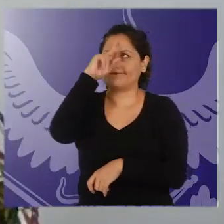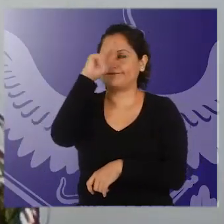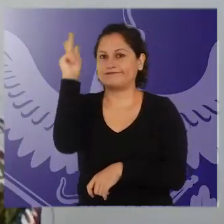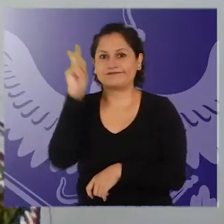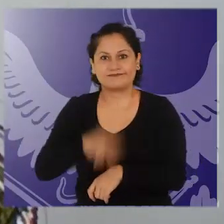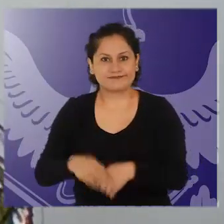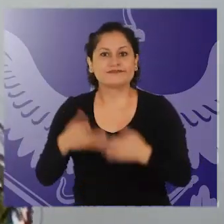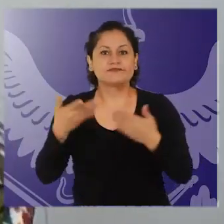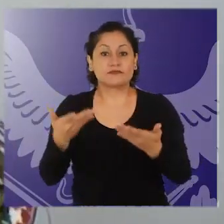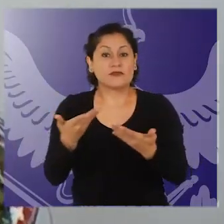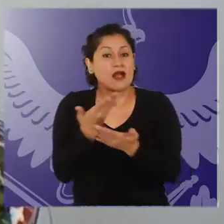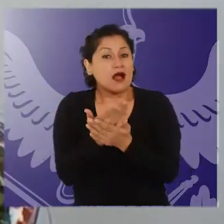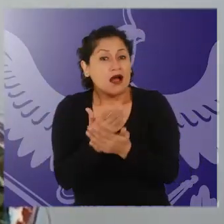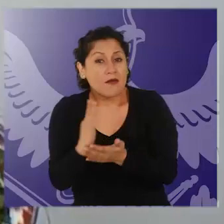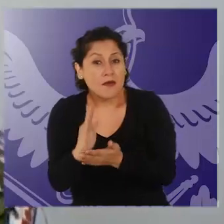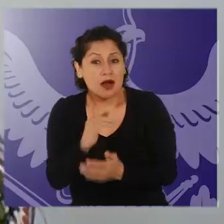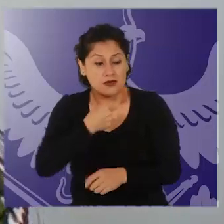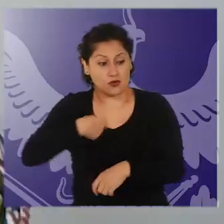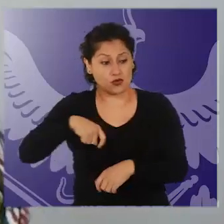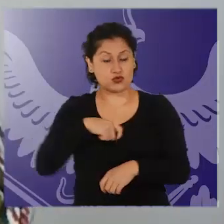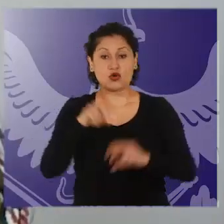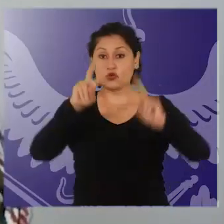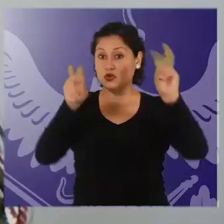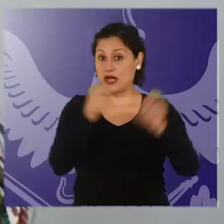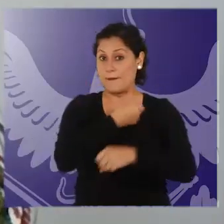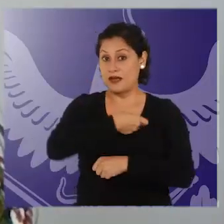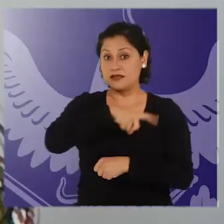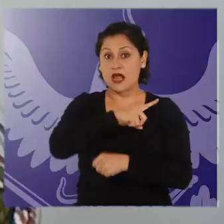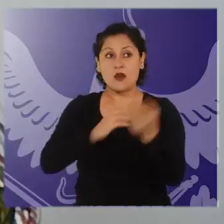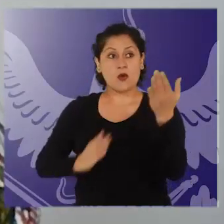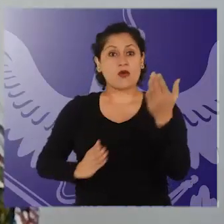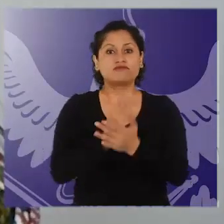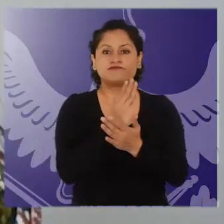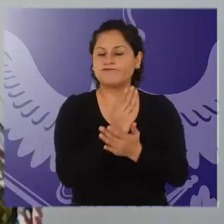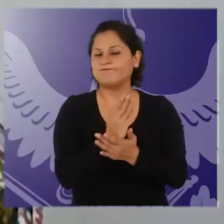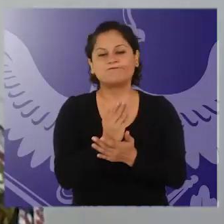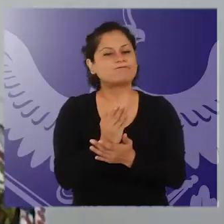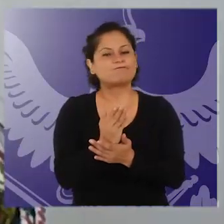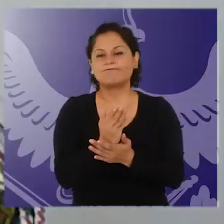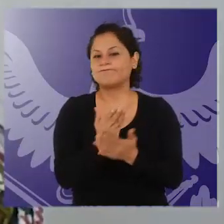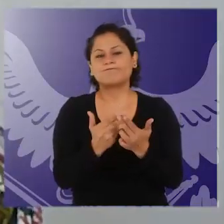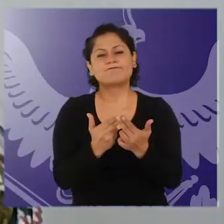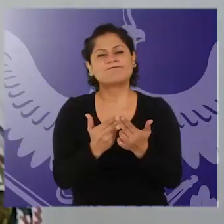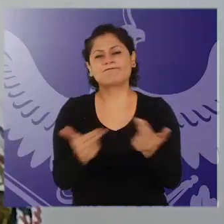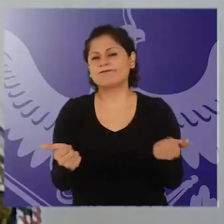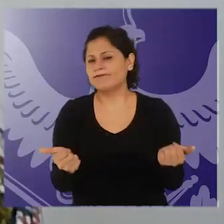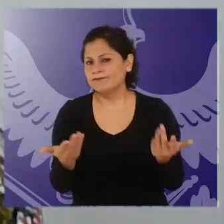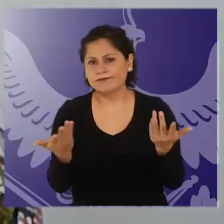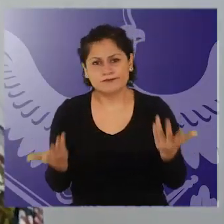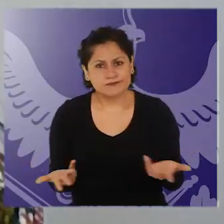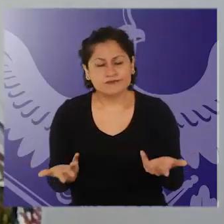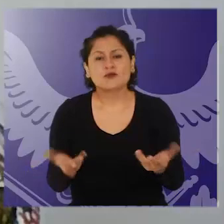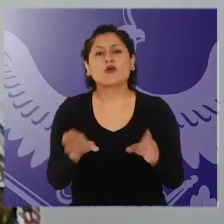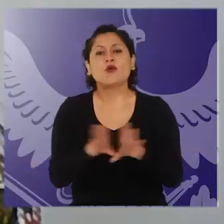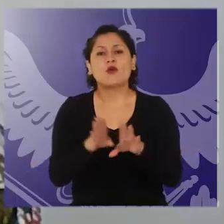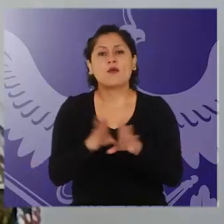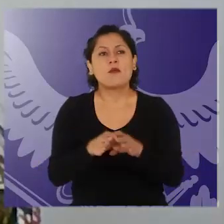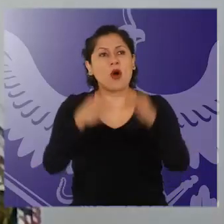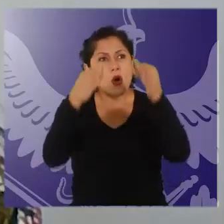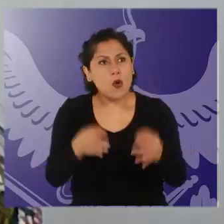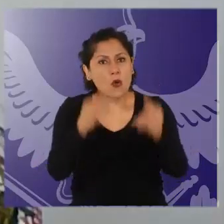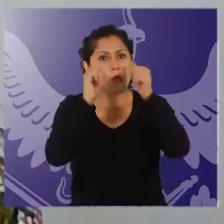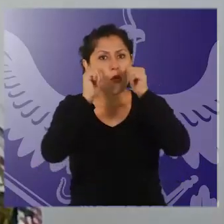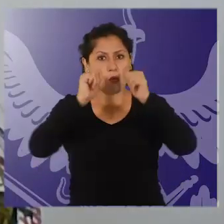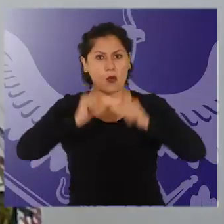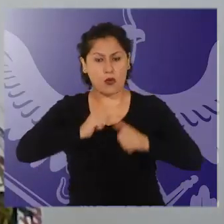pues obviamente tenemos poco acceso a la salud, no hay pues un sistema de salud que garantice el